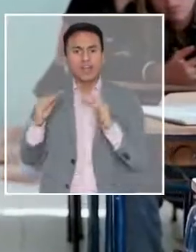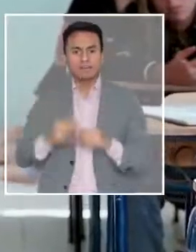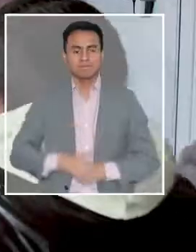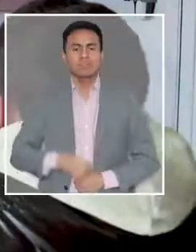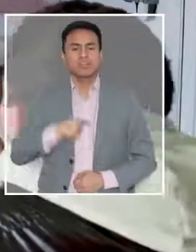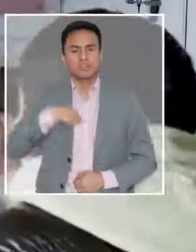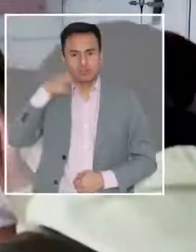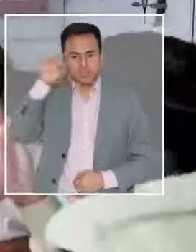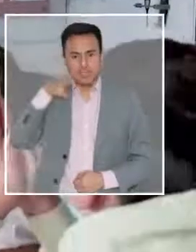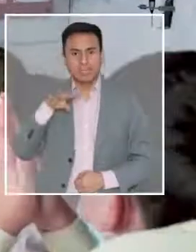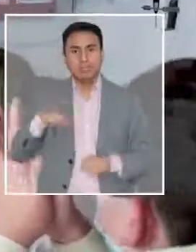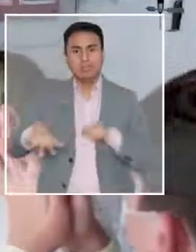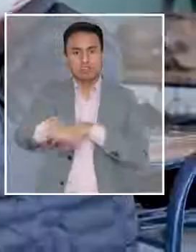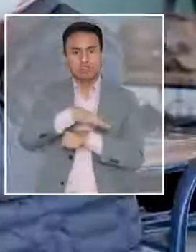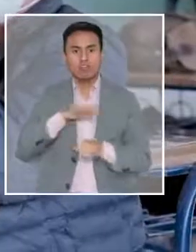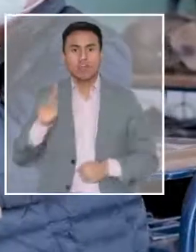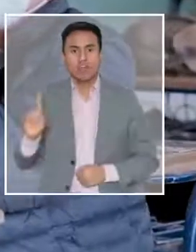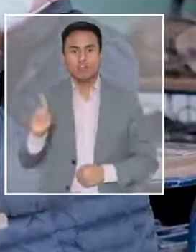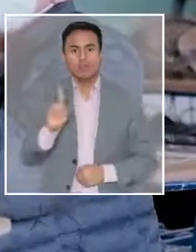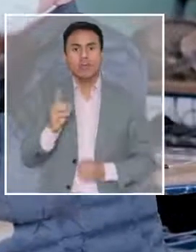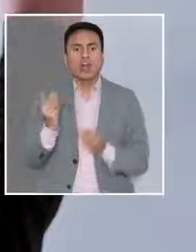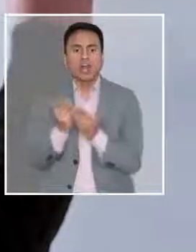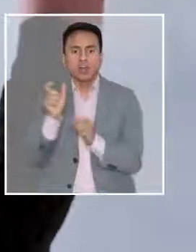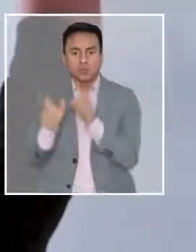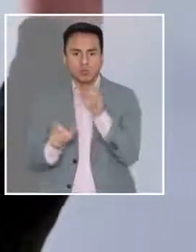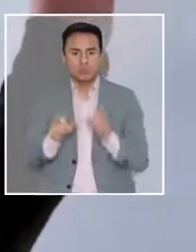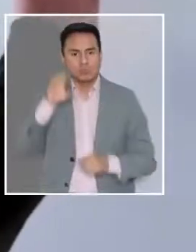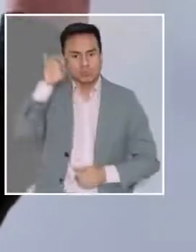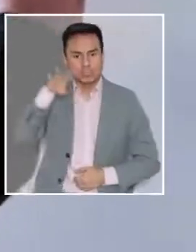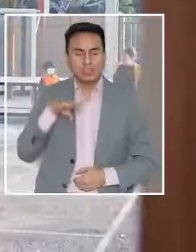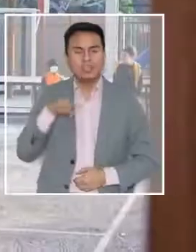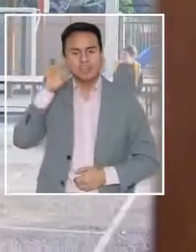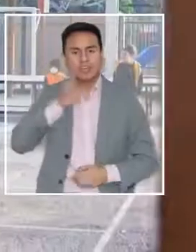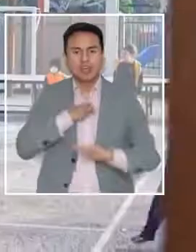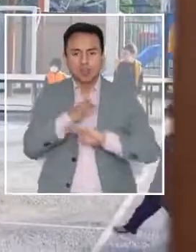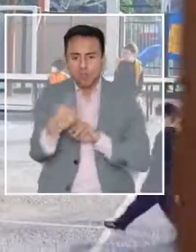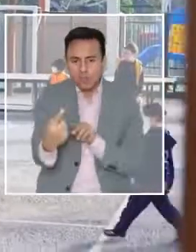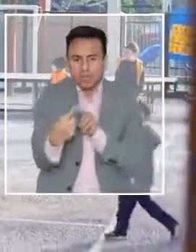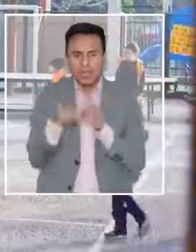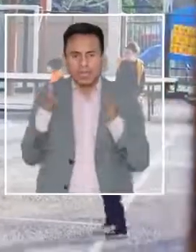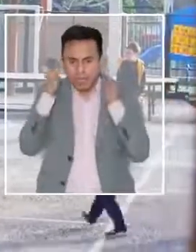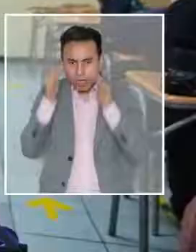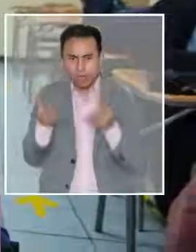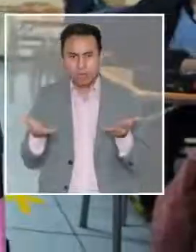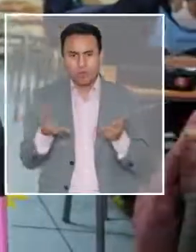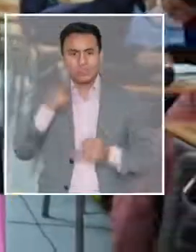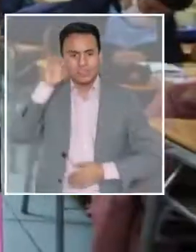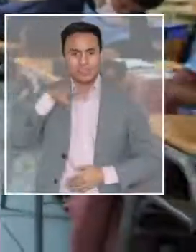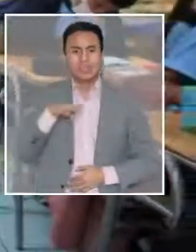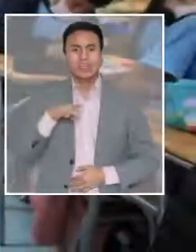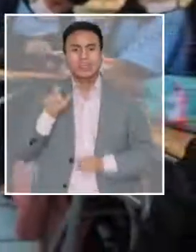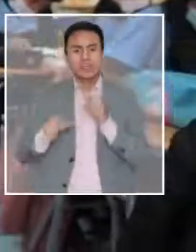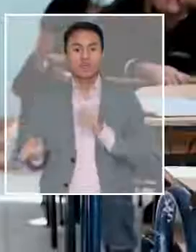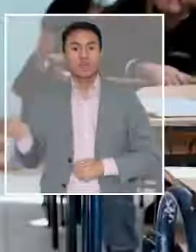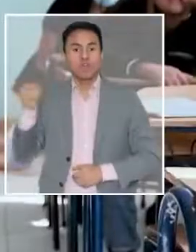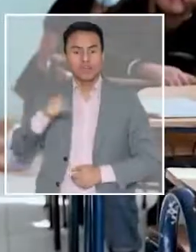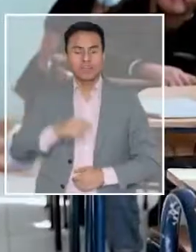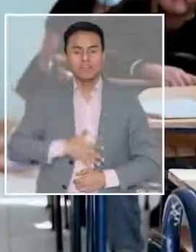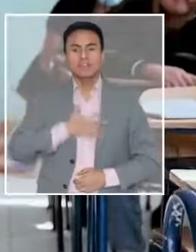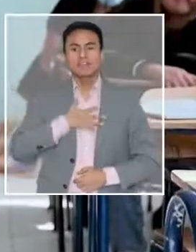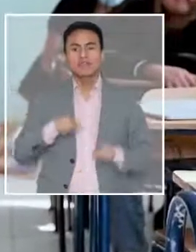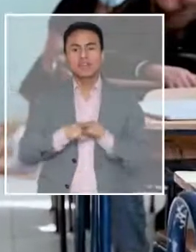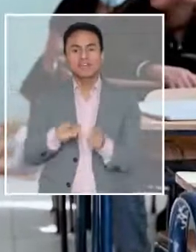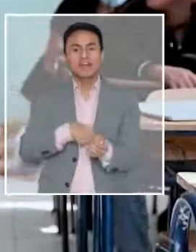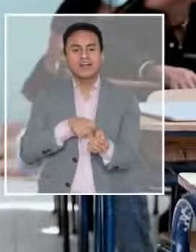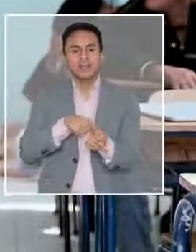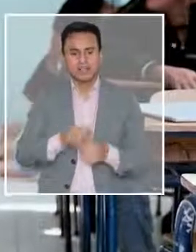en su hogar. Yo sé la situación que tiene cada uno de mis alumnos, entonces sé cómo llegar a ellos. Los chicos acá vuelven y